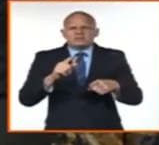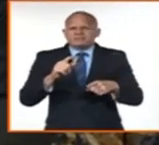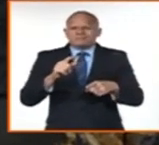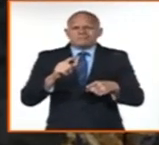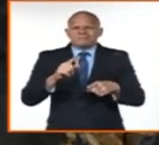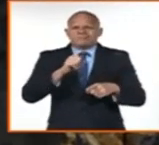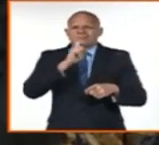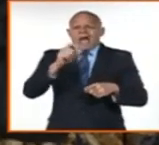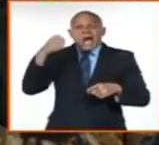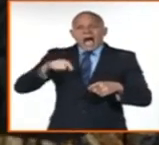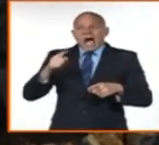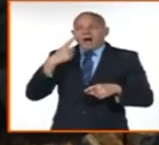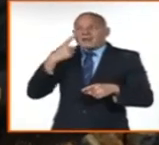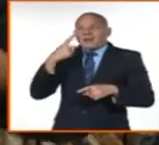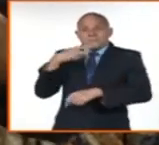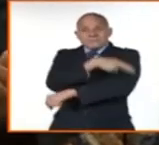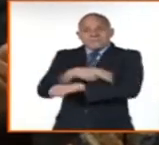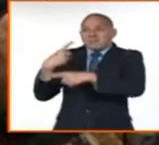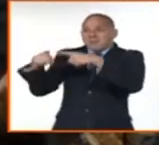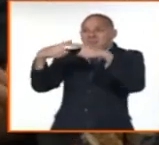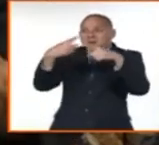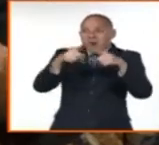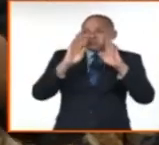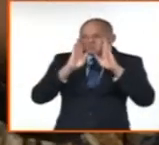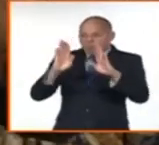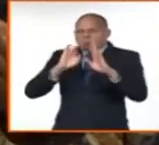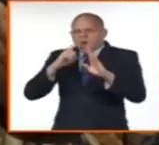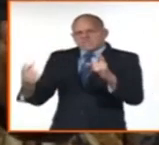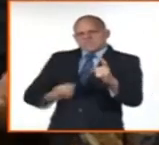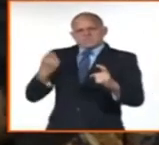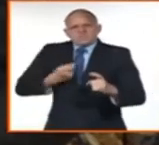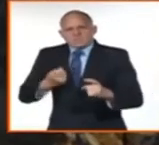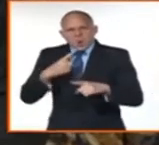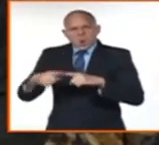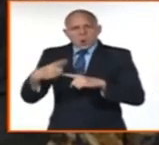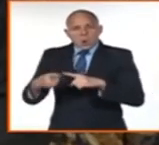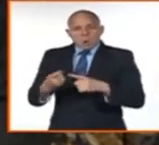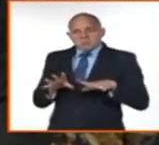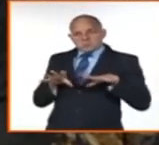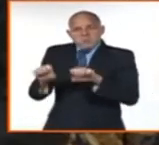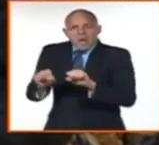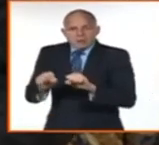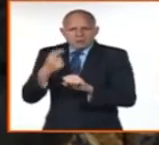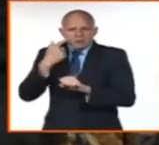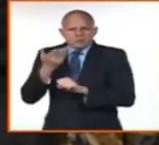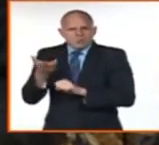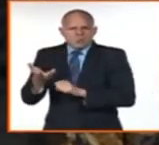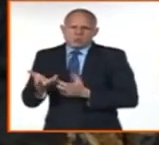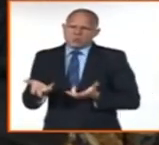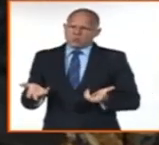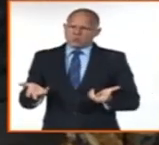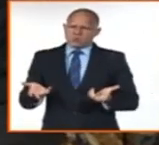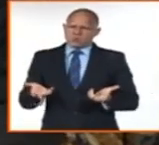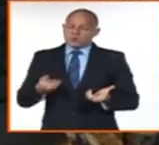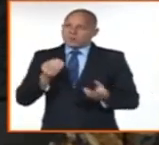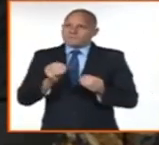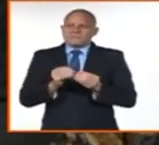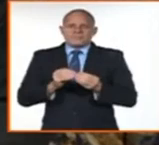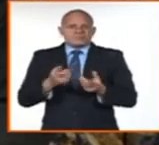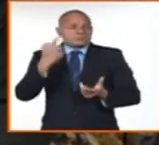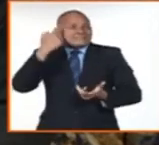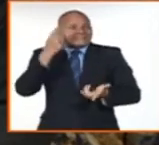Es increíble que un mundo, en las circunstancias que está, esté pensando en la guerra y esté alentando la guerra y esté atizando la guerra.